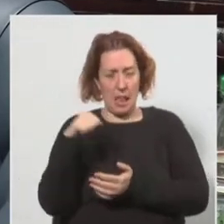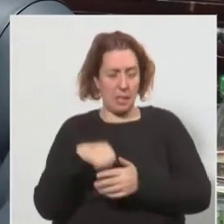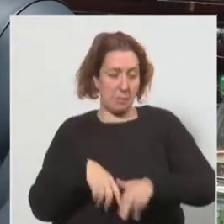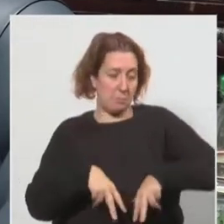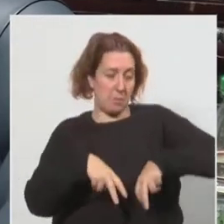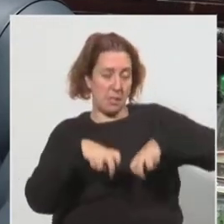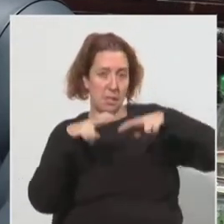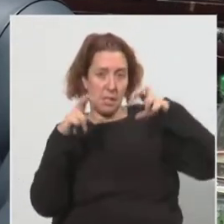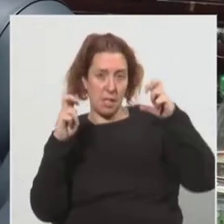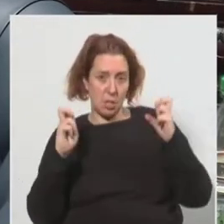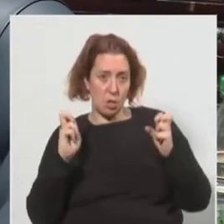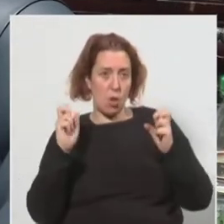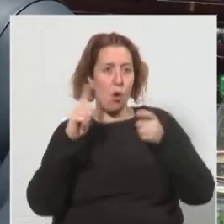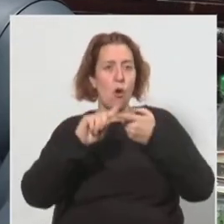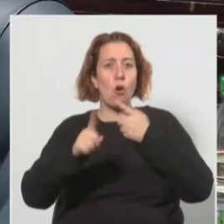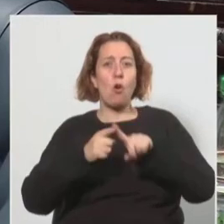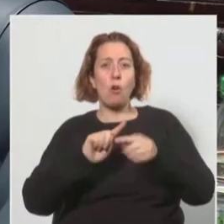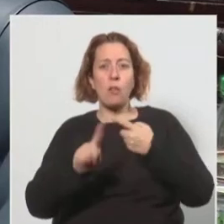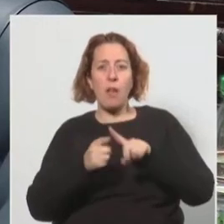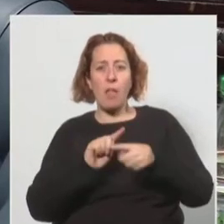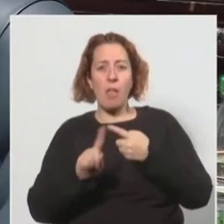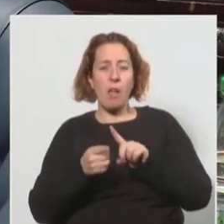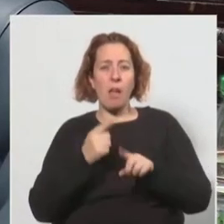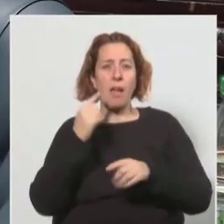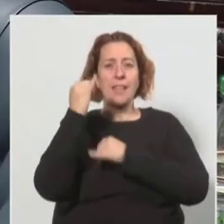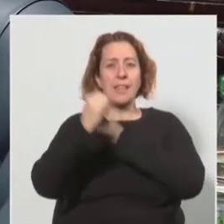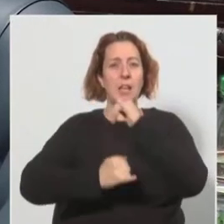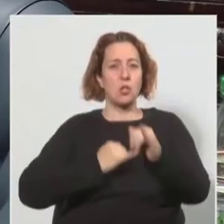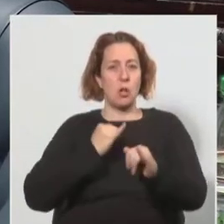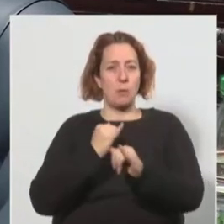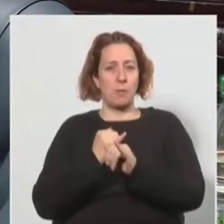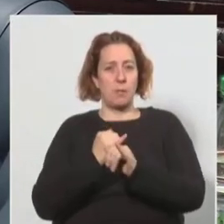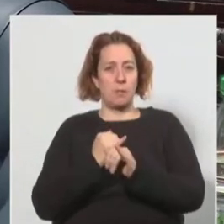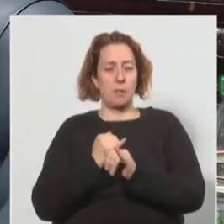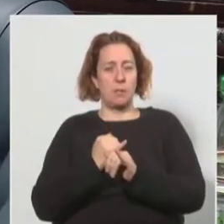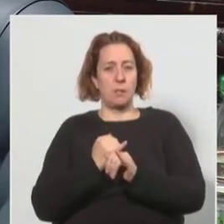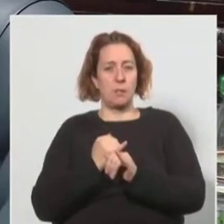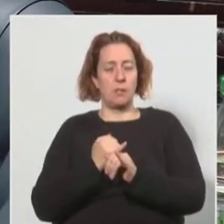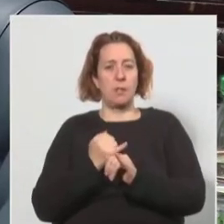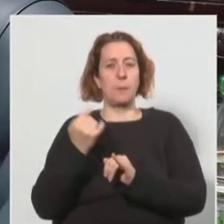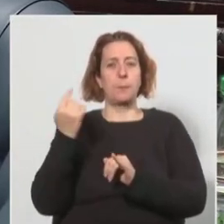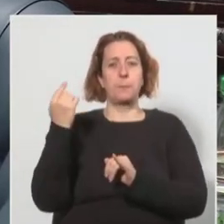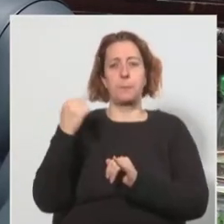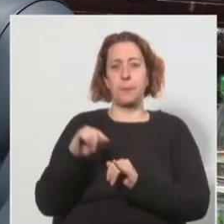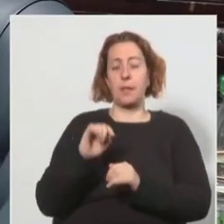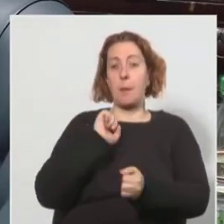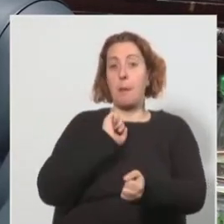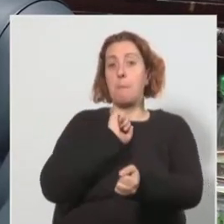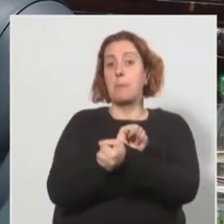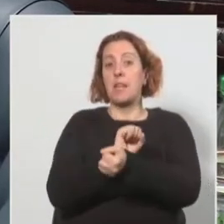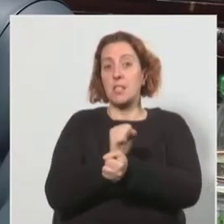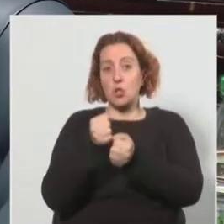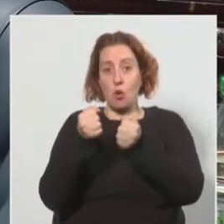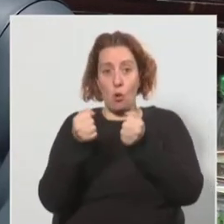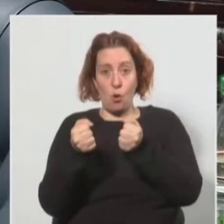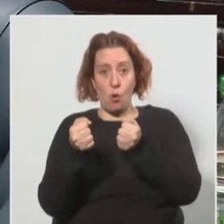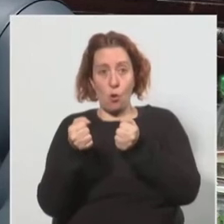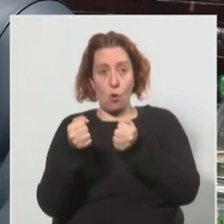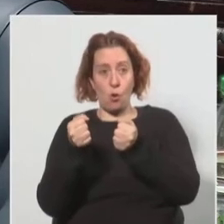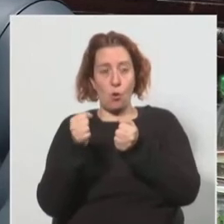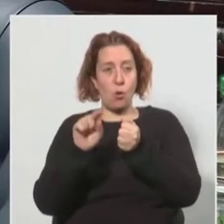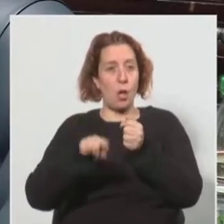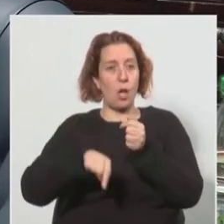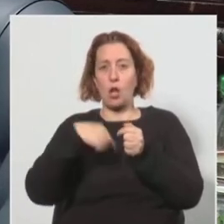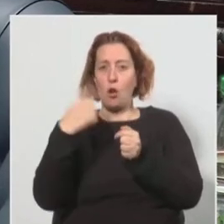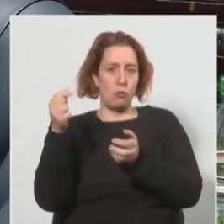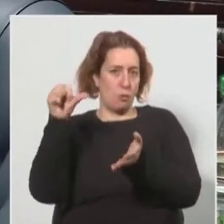una investigación coordinada internacionalmente y que estaba preso en un tercer